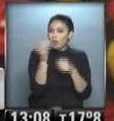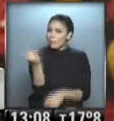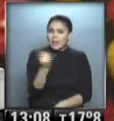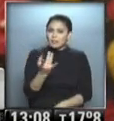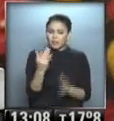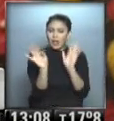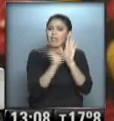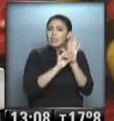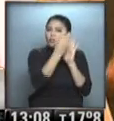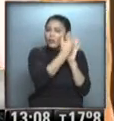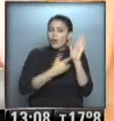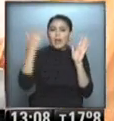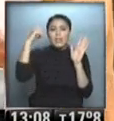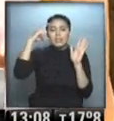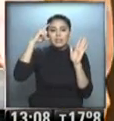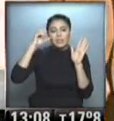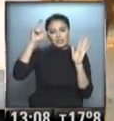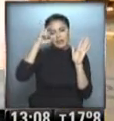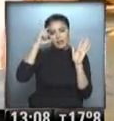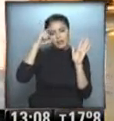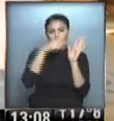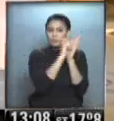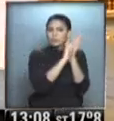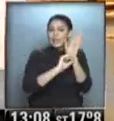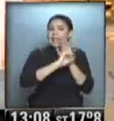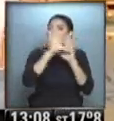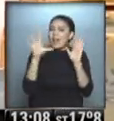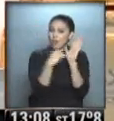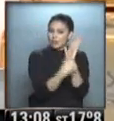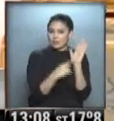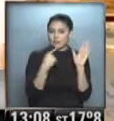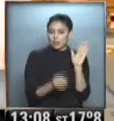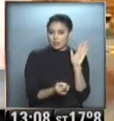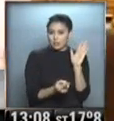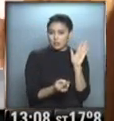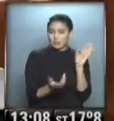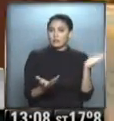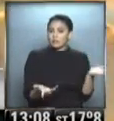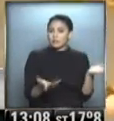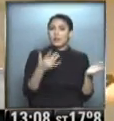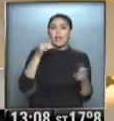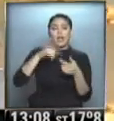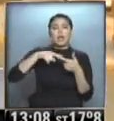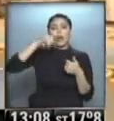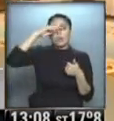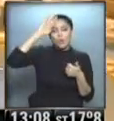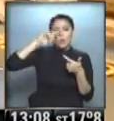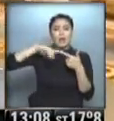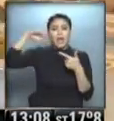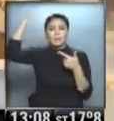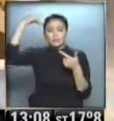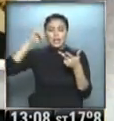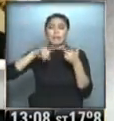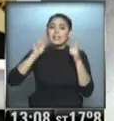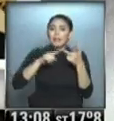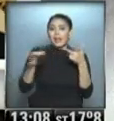decreto del boletín oficial del 10 de enero, donde se dice precisamente que además de Cuba, Emiratos Árabes, estaba